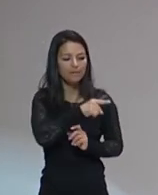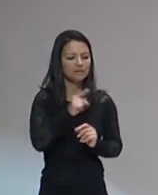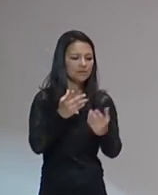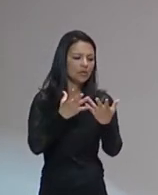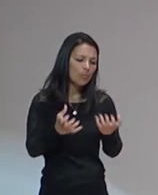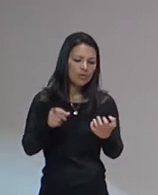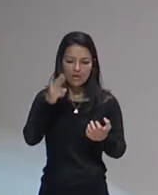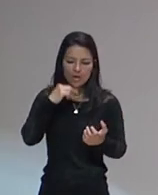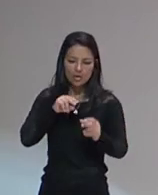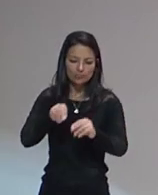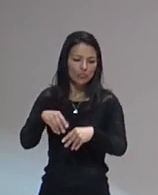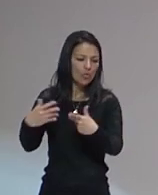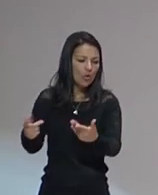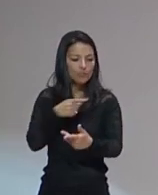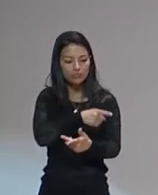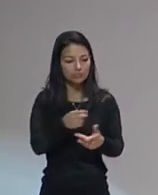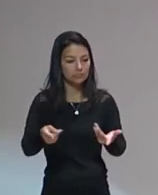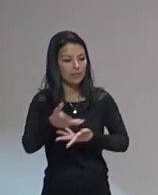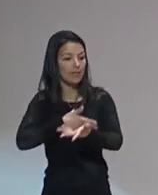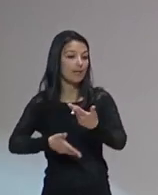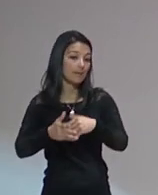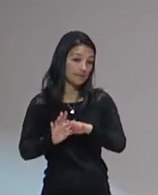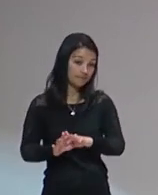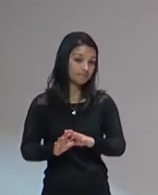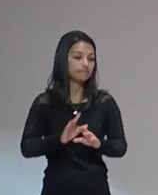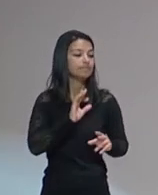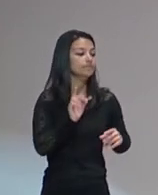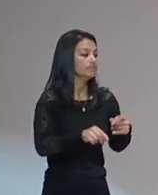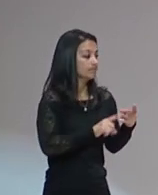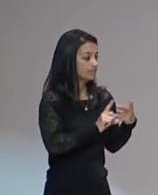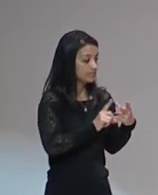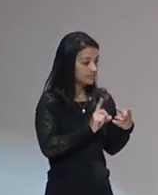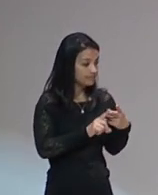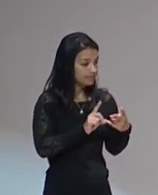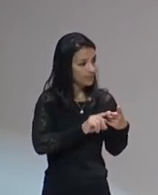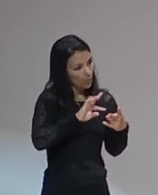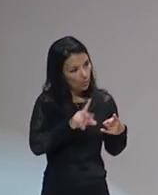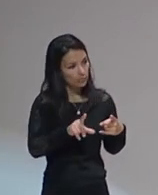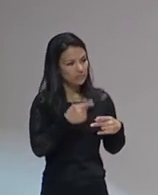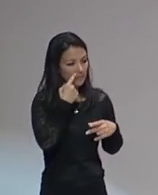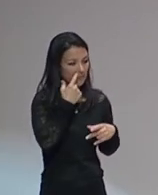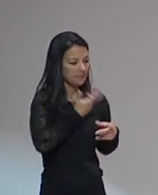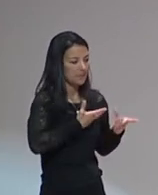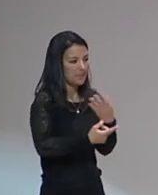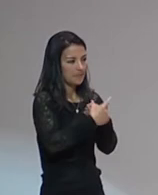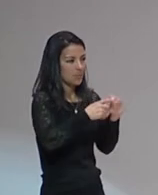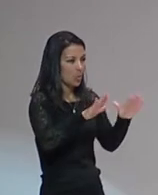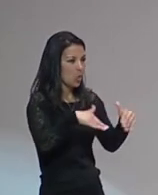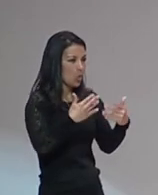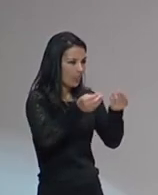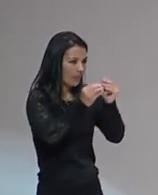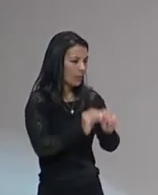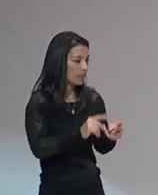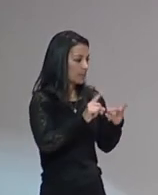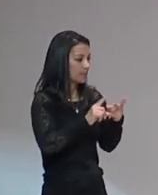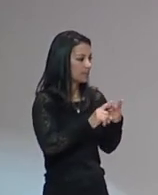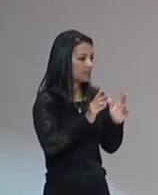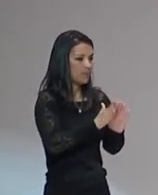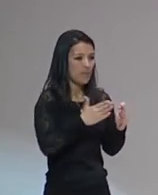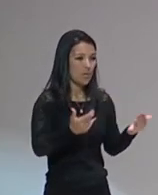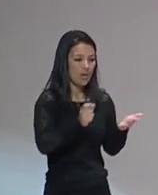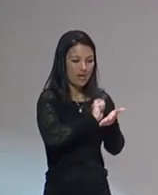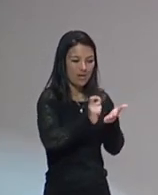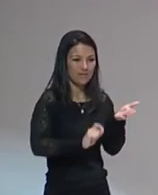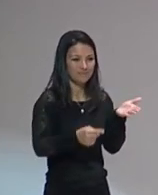ser. Otro camino para llegar a los padres de familia y para vincularlos es el manual de convivencia, que yo